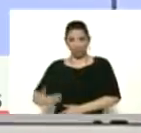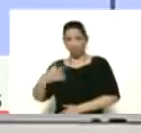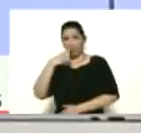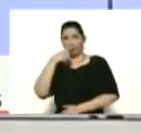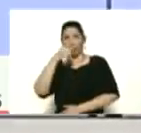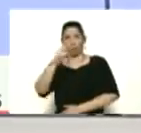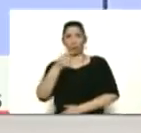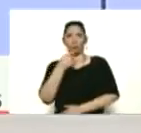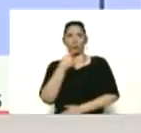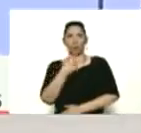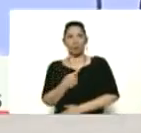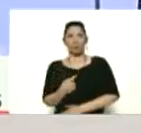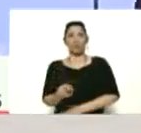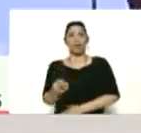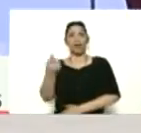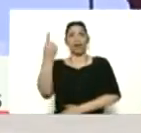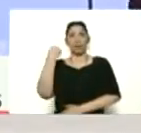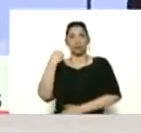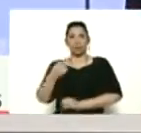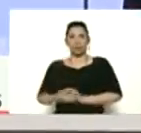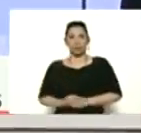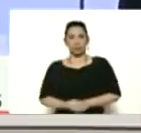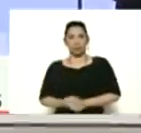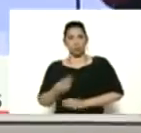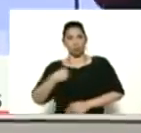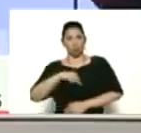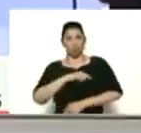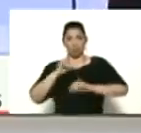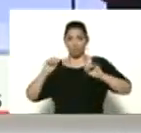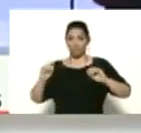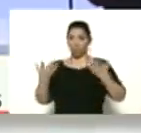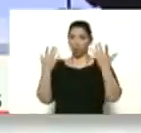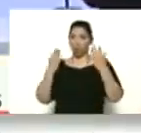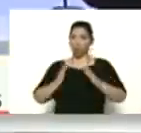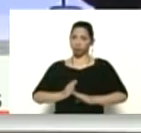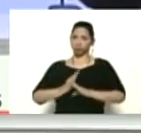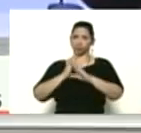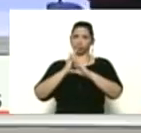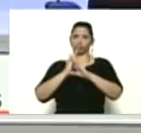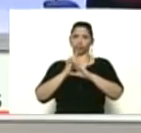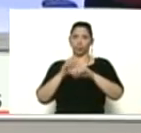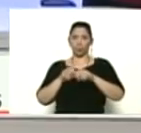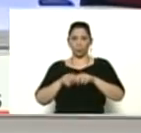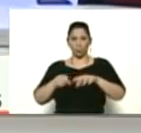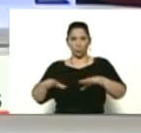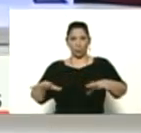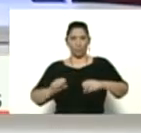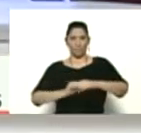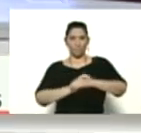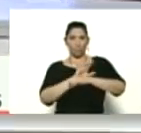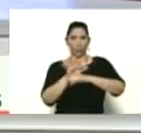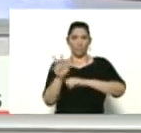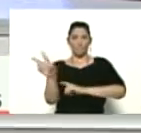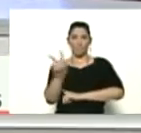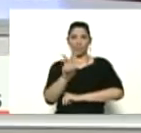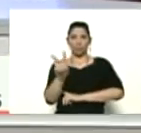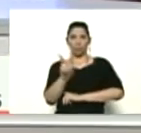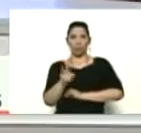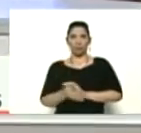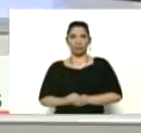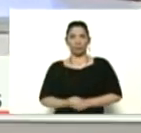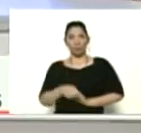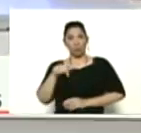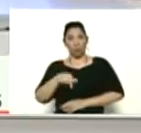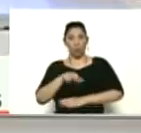Maduro lo decía el día de ayer, hemos logrado contener el COVID-19 en Venezuela. Hoy